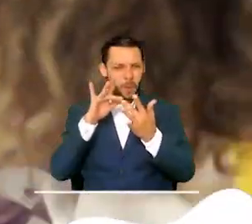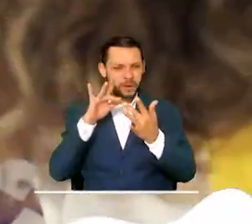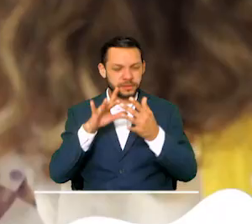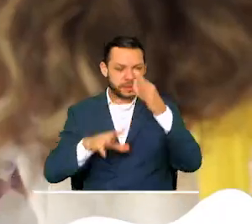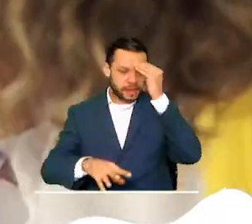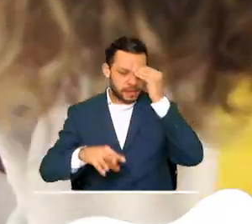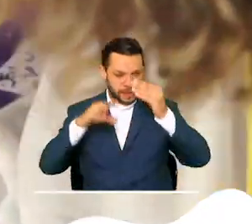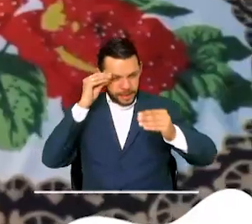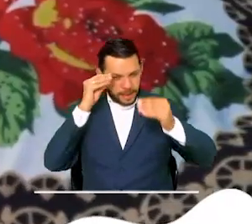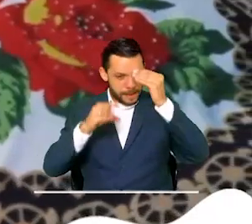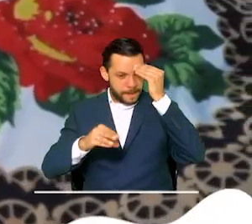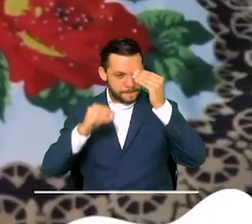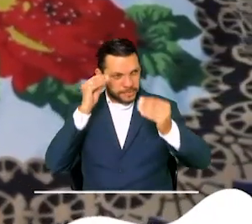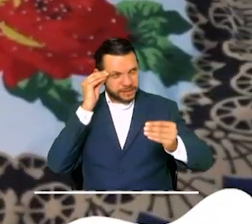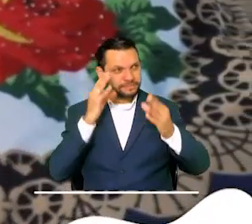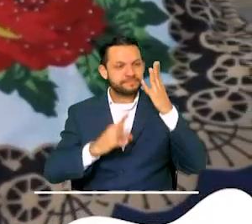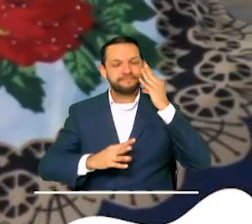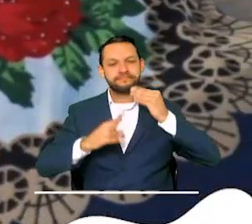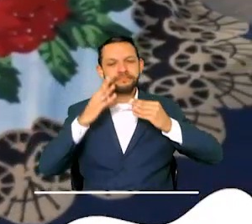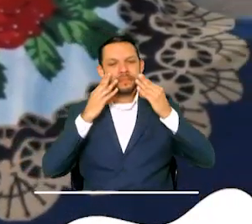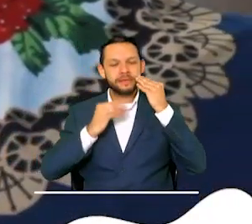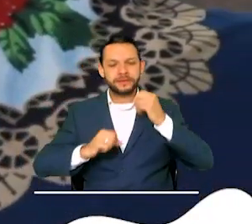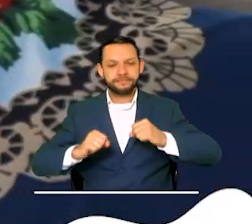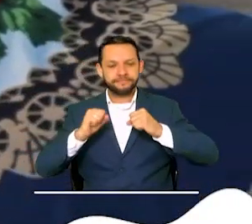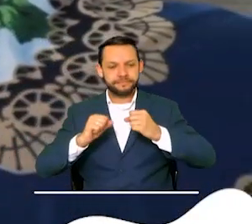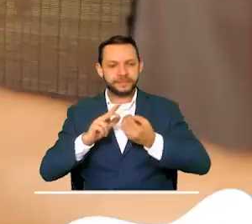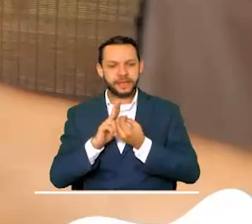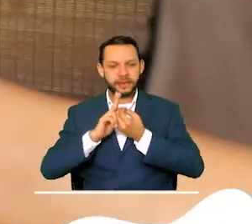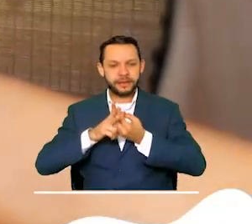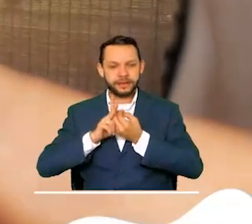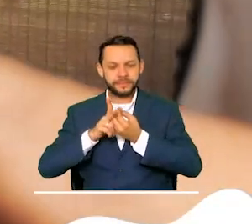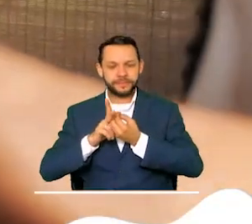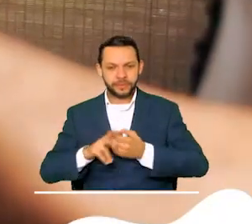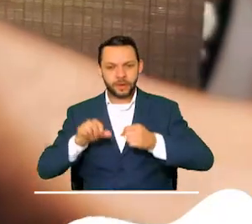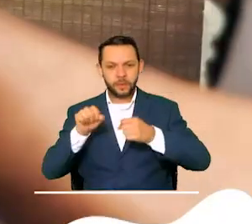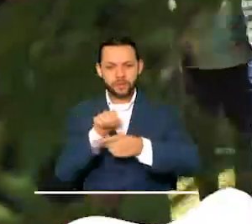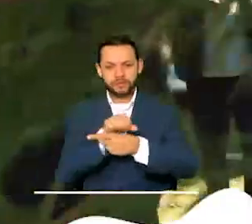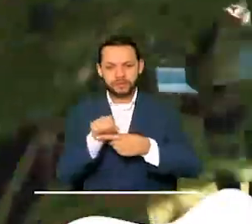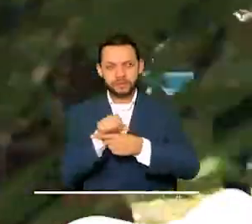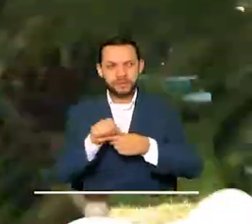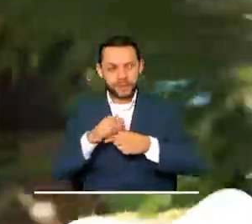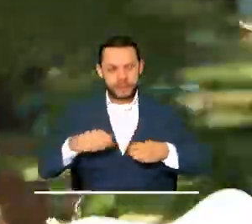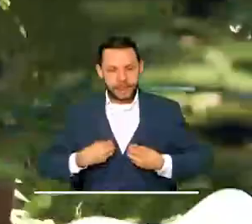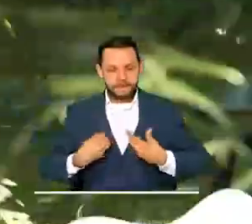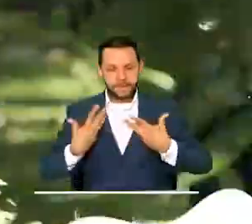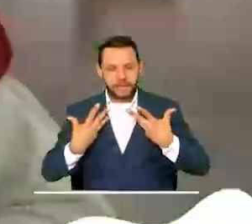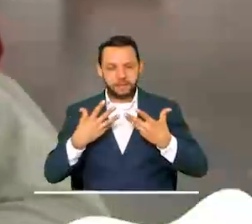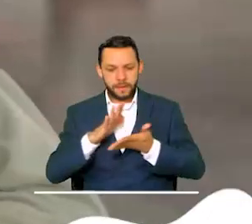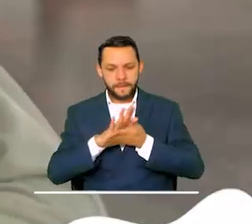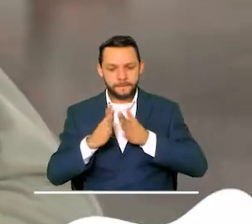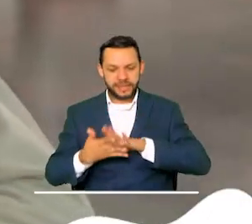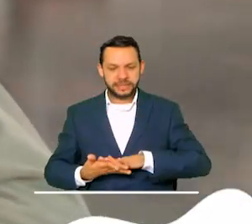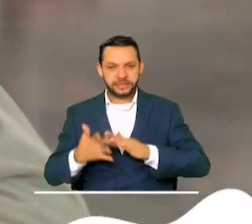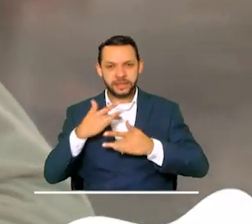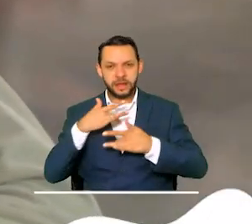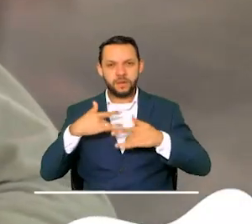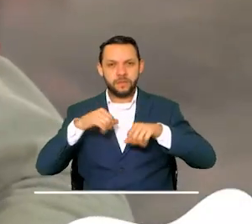aprendizaje, donde experimentarás herramientas prácticas que permiten vivir una vida en paz y más